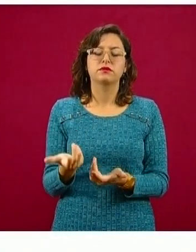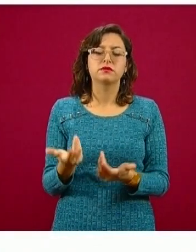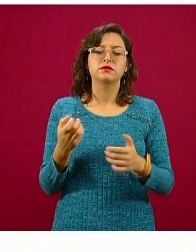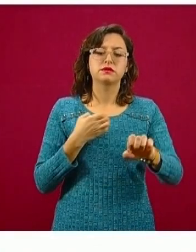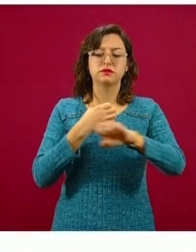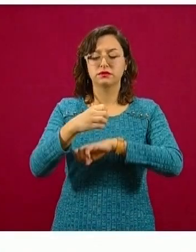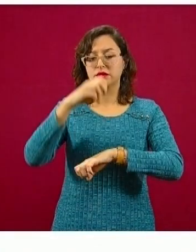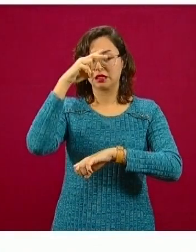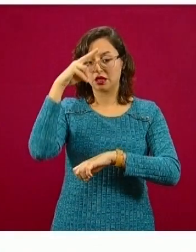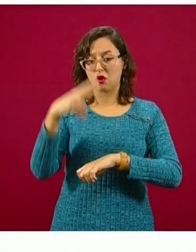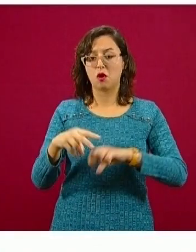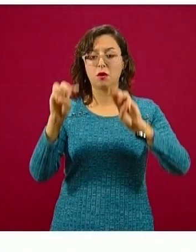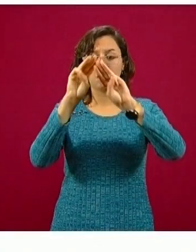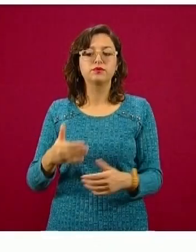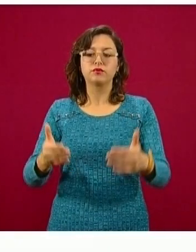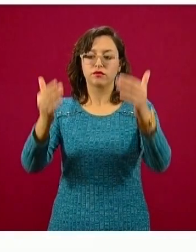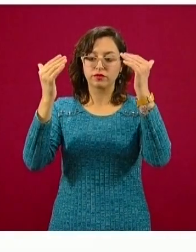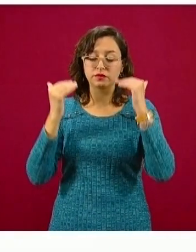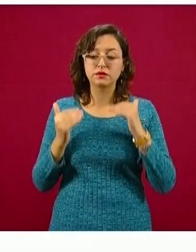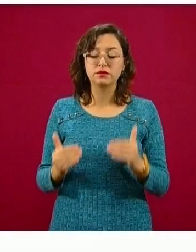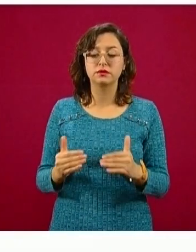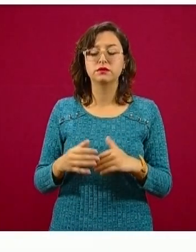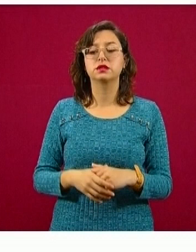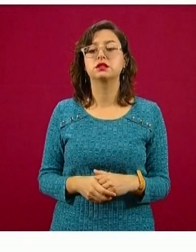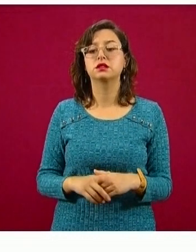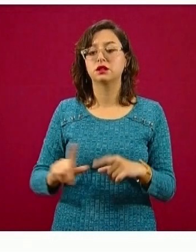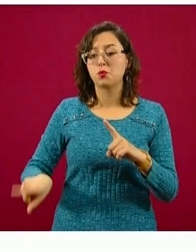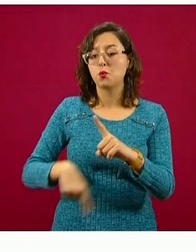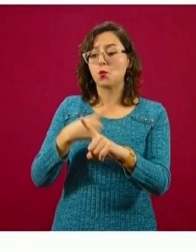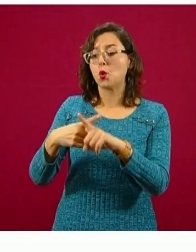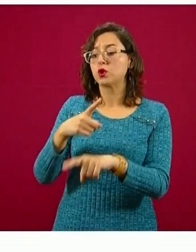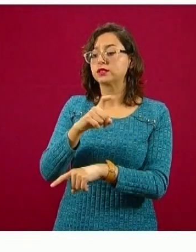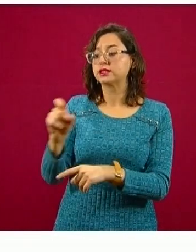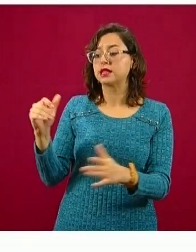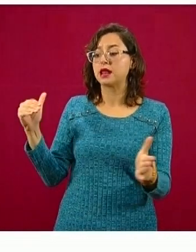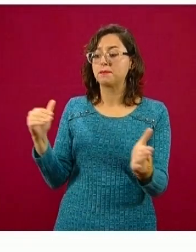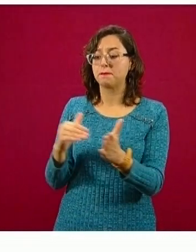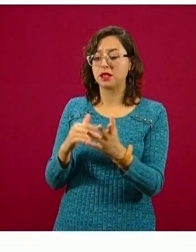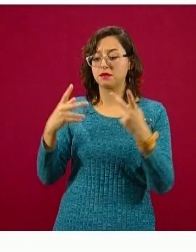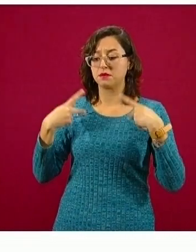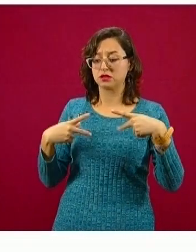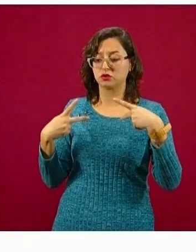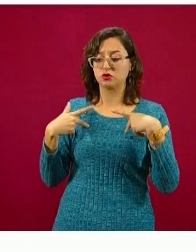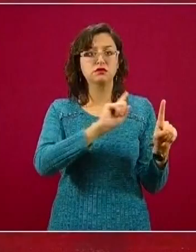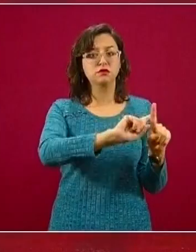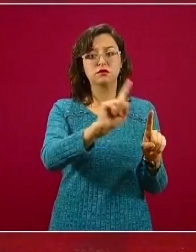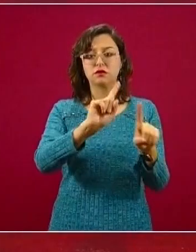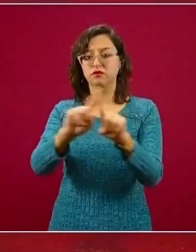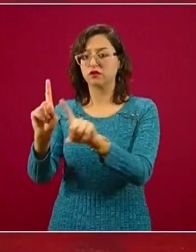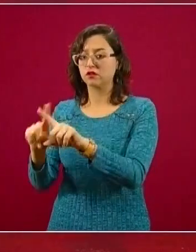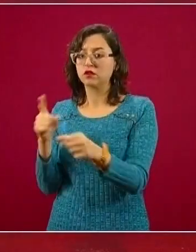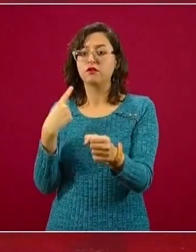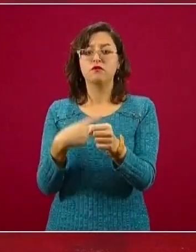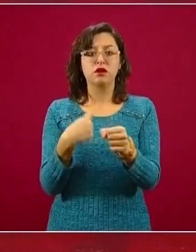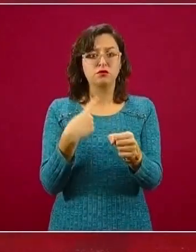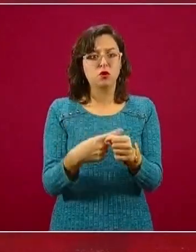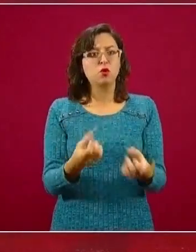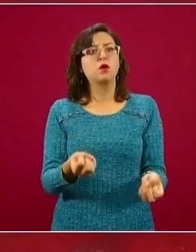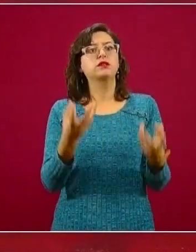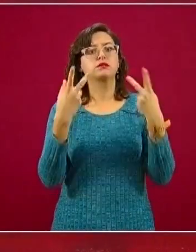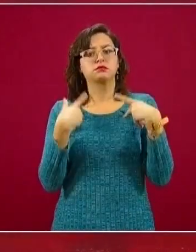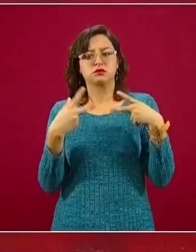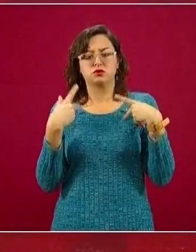puntualizó que en la medida que haya la circulación del coronavirus en otras partes del mundo los países podrían reinfectarse